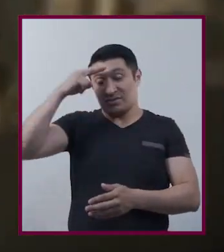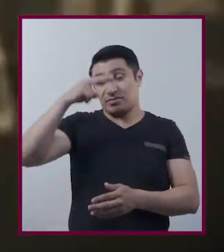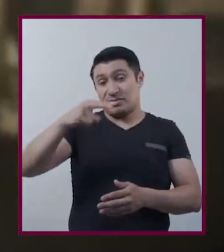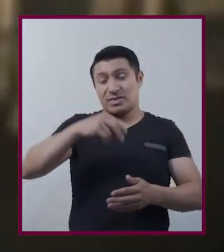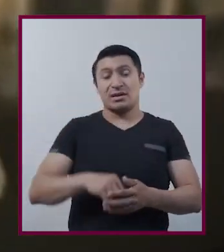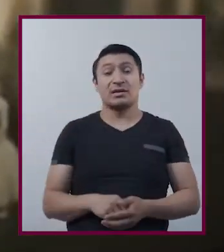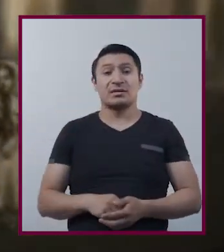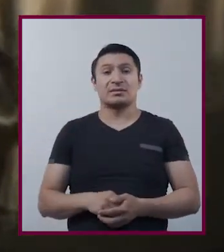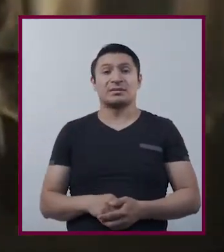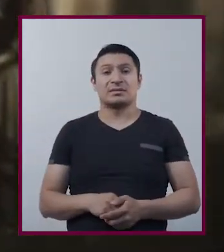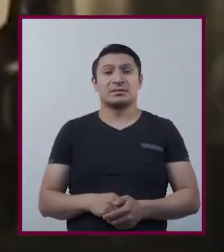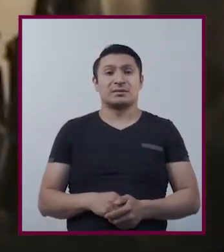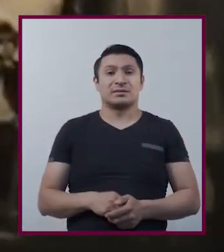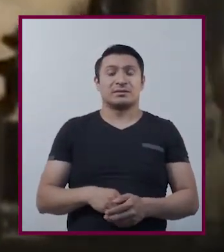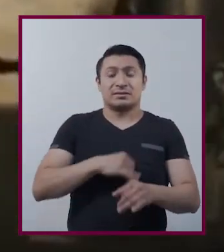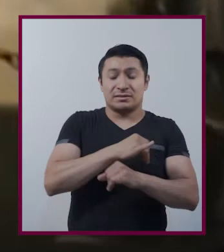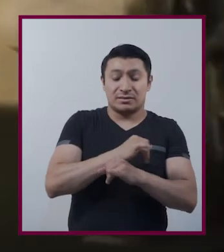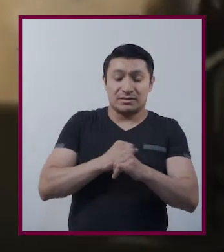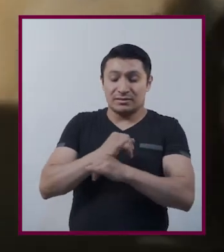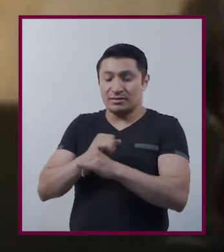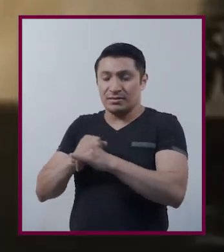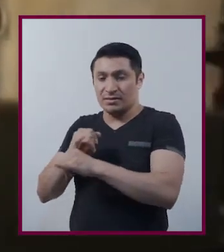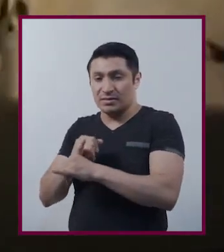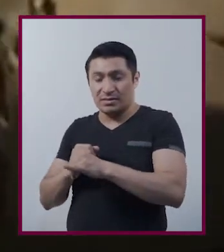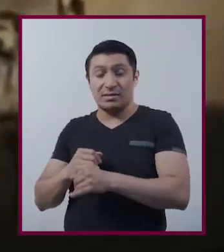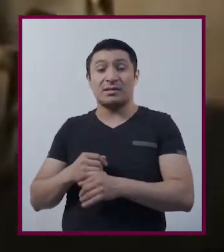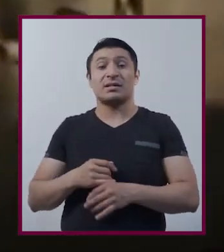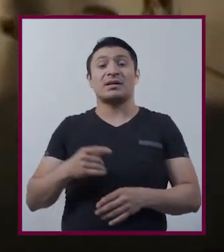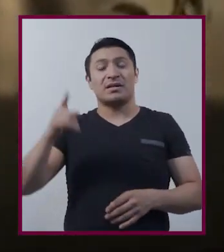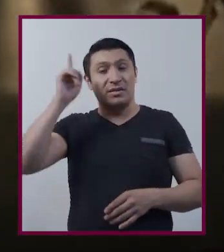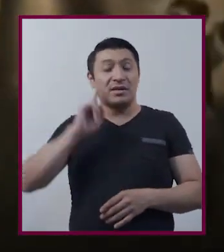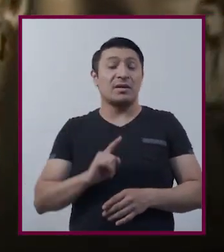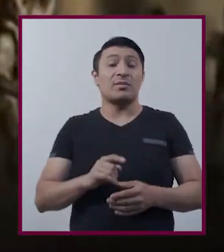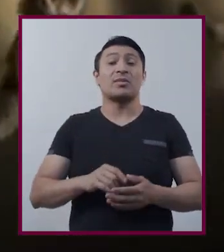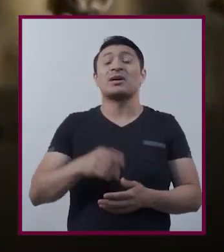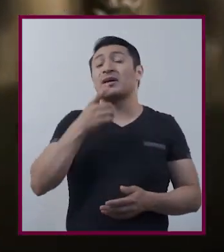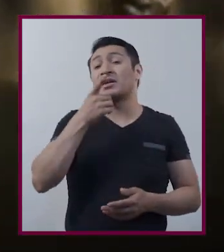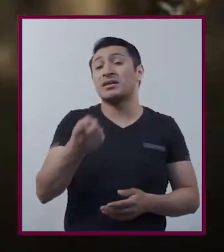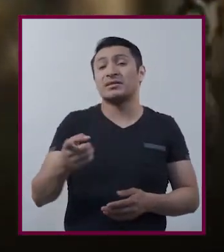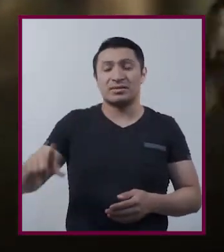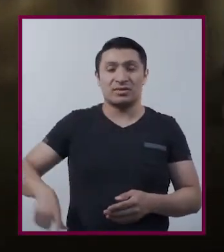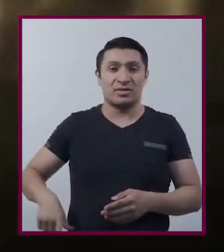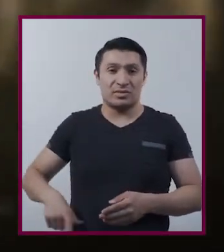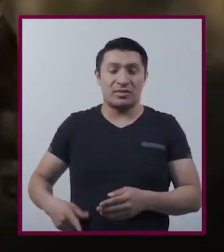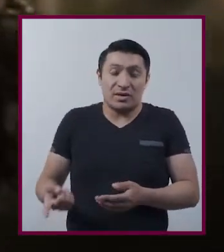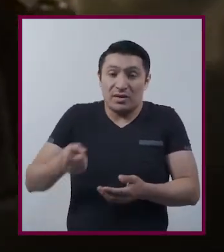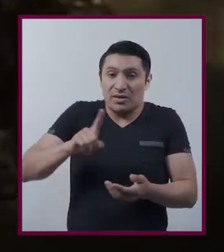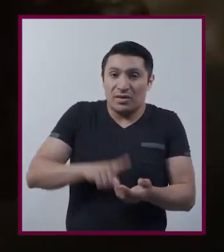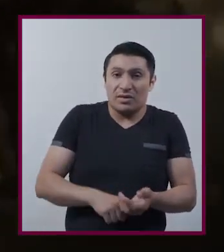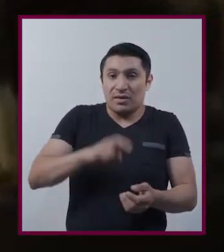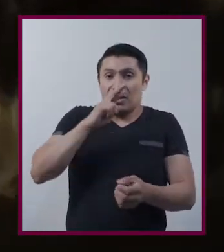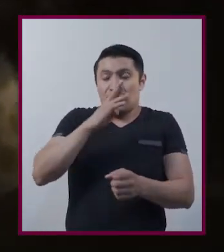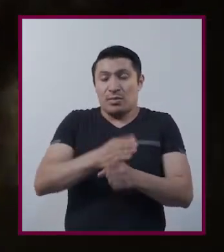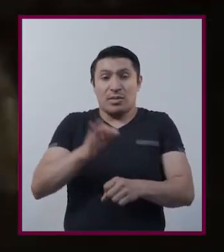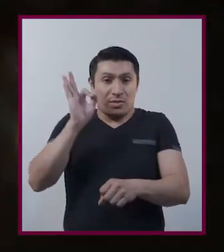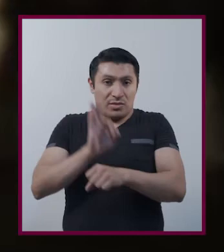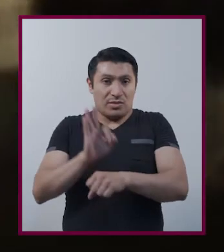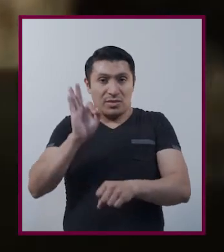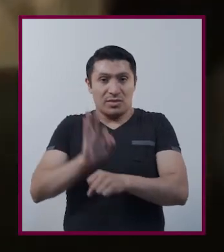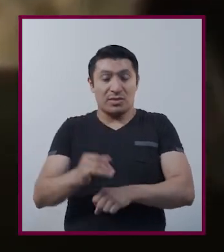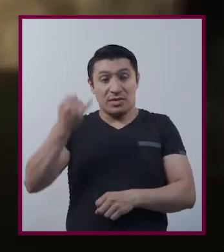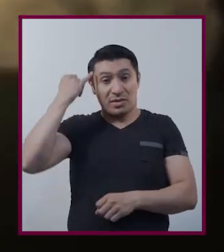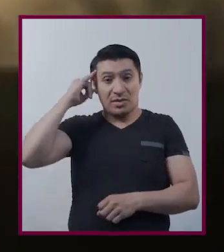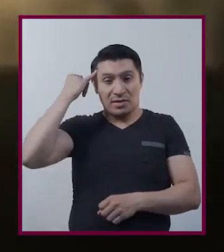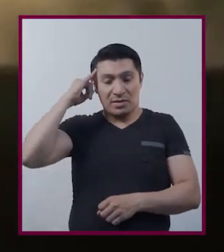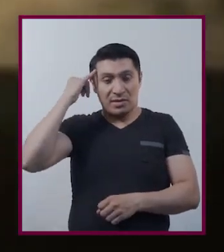del México decimonónico? Como dice la investigadora Romana Falcón, el imperio incluyó y estatuyó el cargo